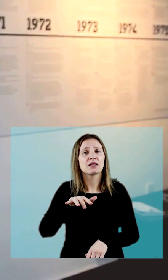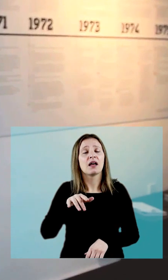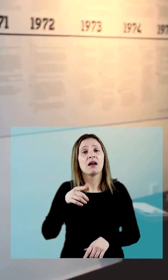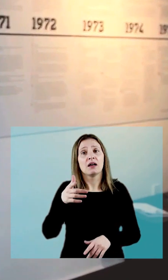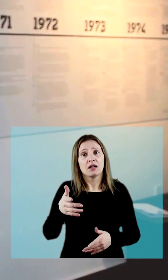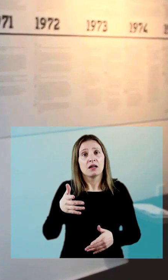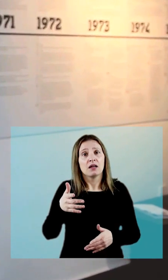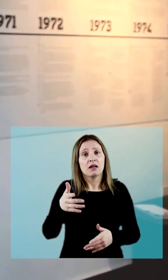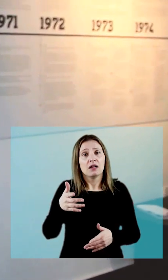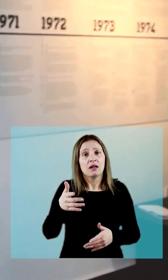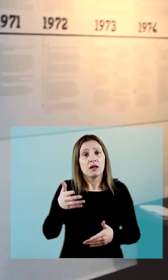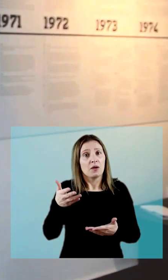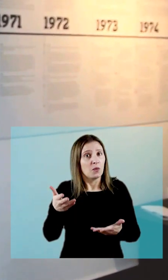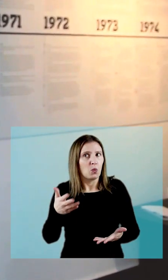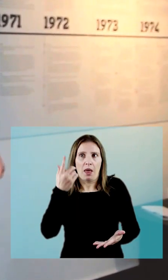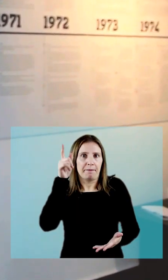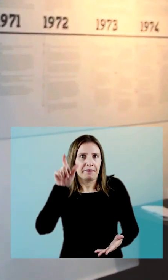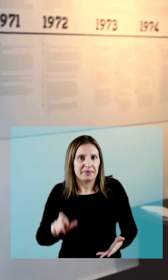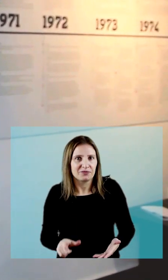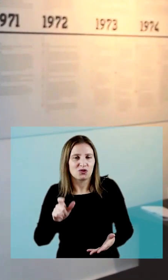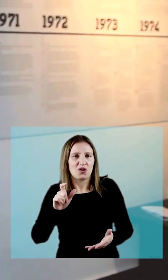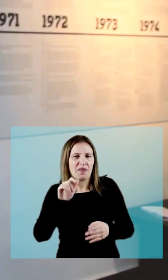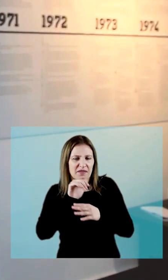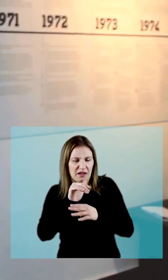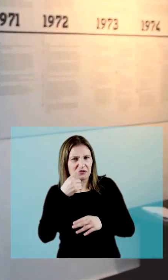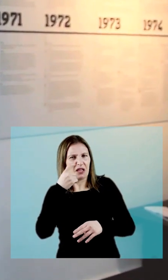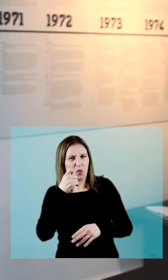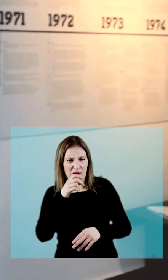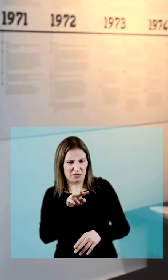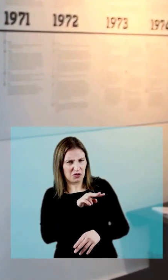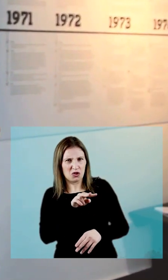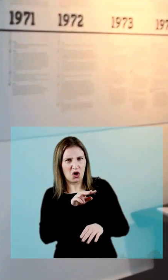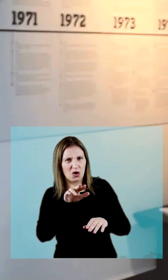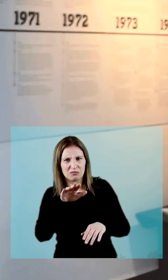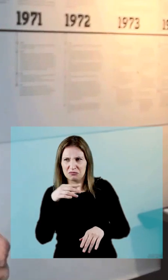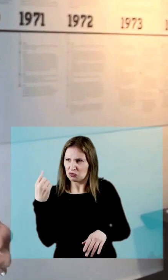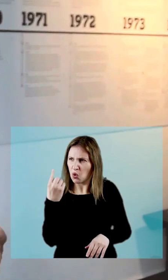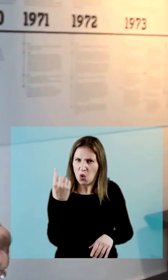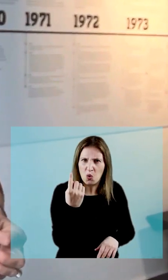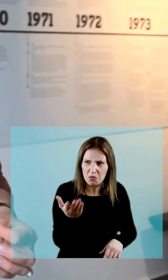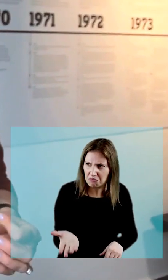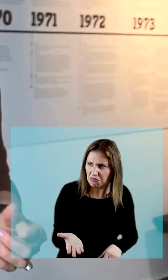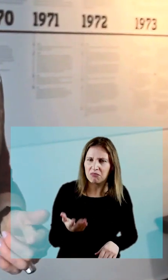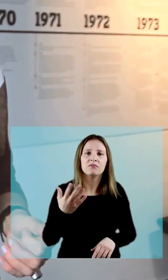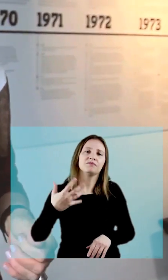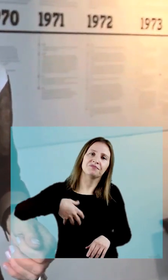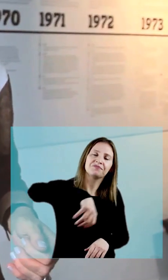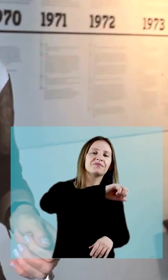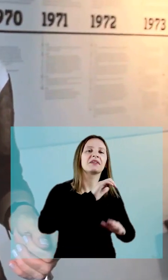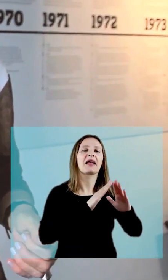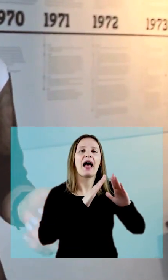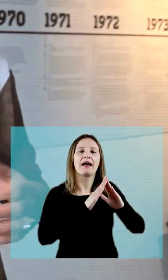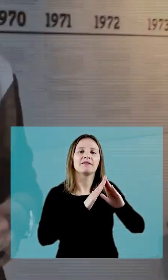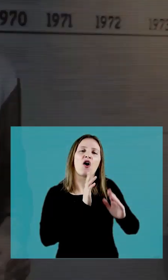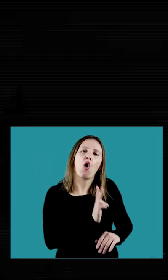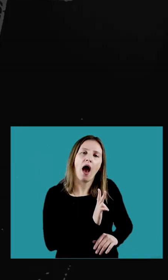recogidos por alguien que al fin de la tarde se da cuenta que los niños están solos y los llevan a una casa cuna